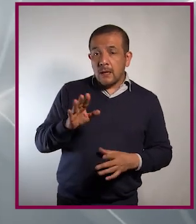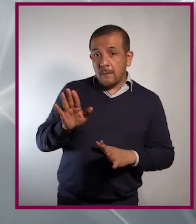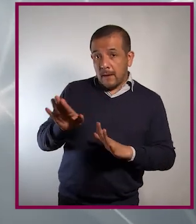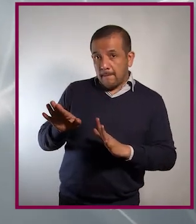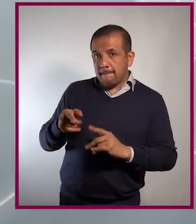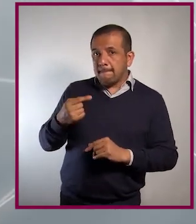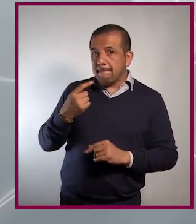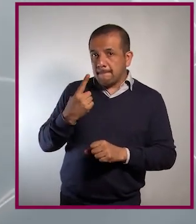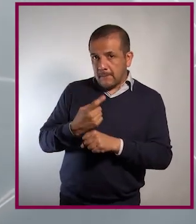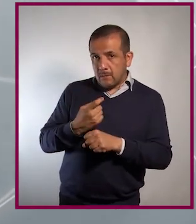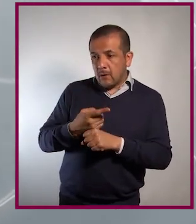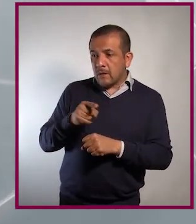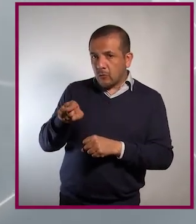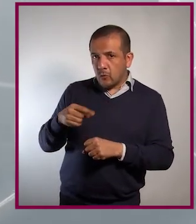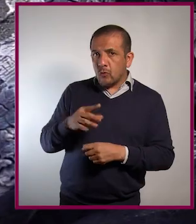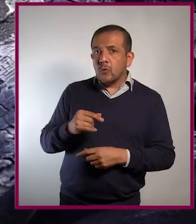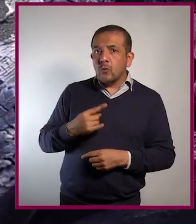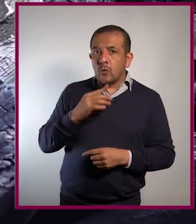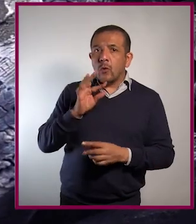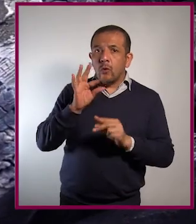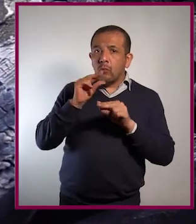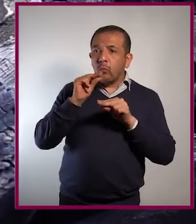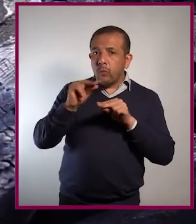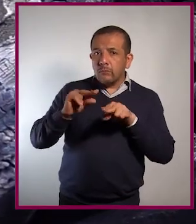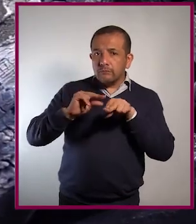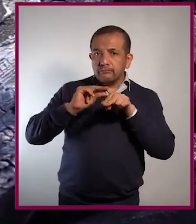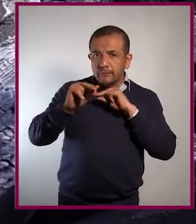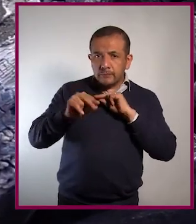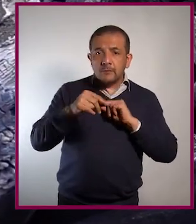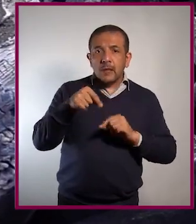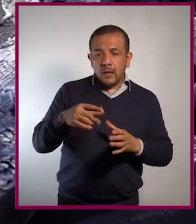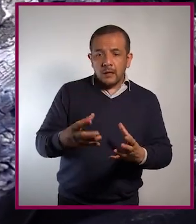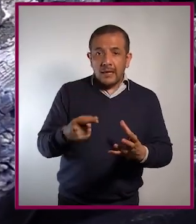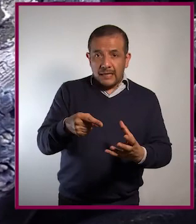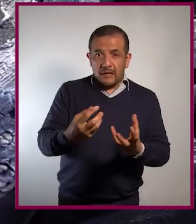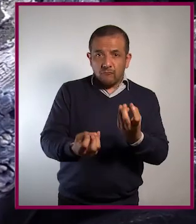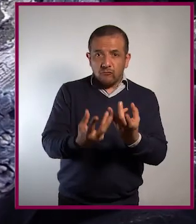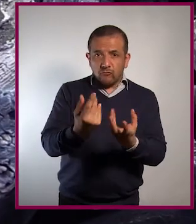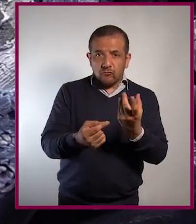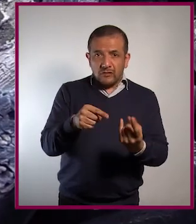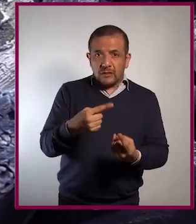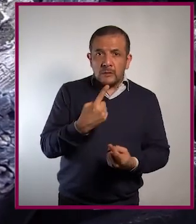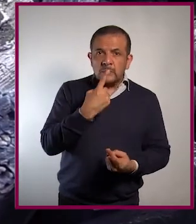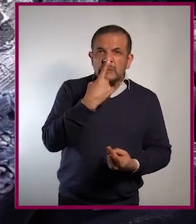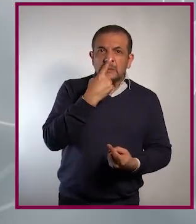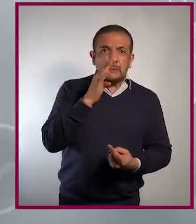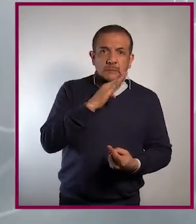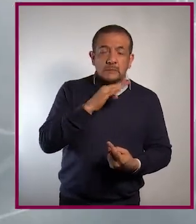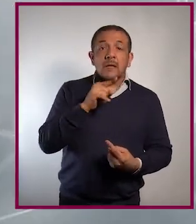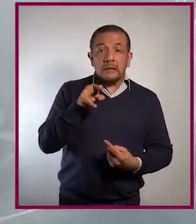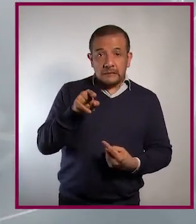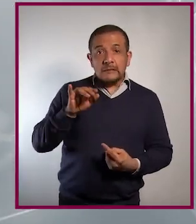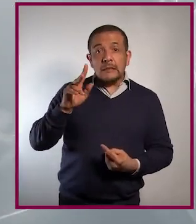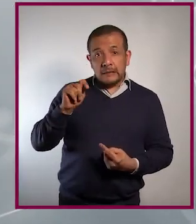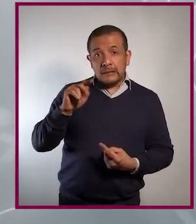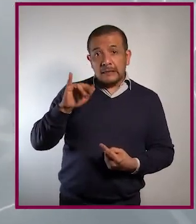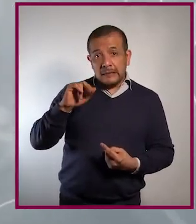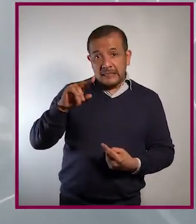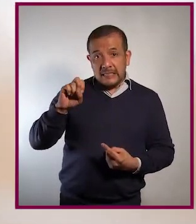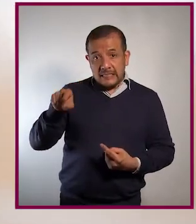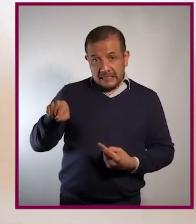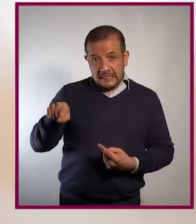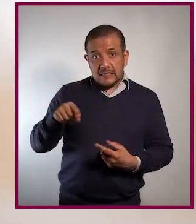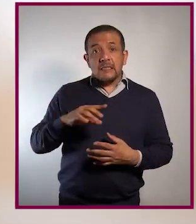sus pacientes que echaran unas flemas sobre carbones ardiendo. Si despedía mal olor, el paciente era diagnosticado con